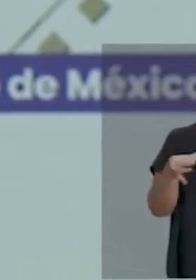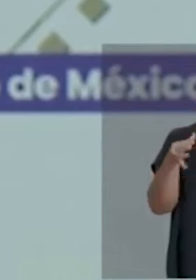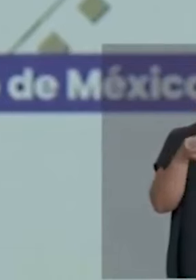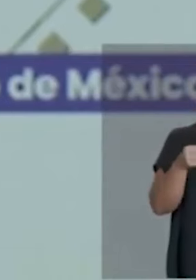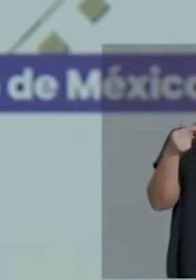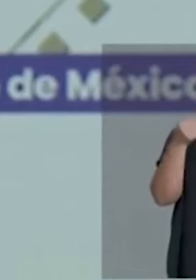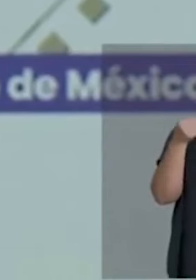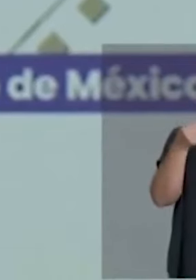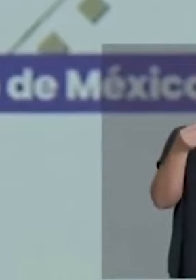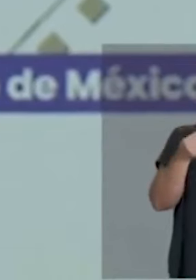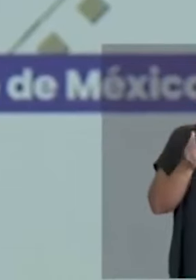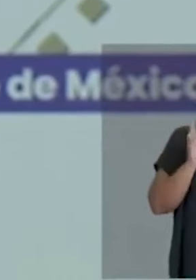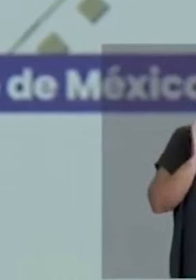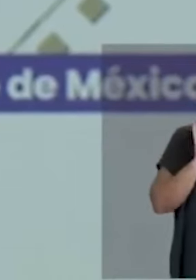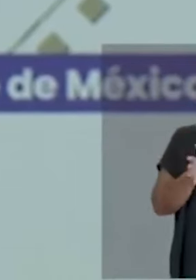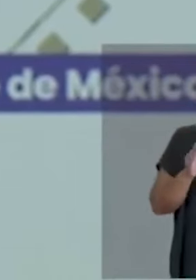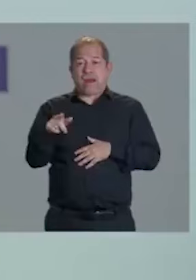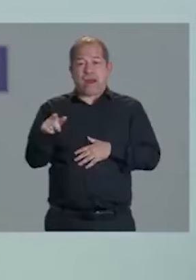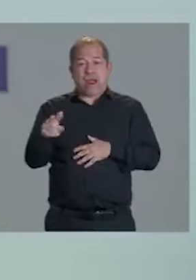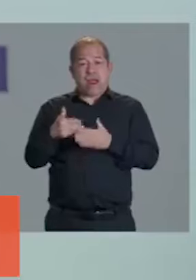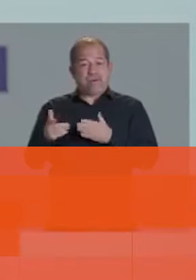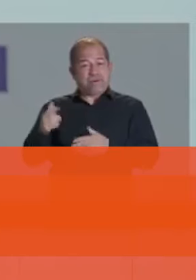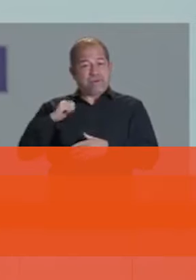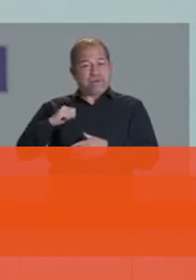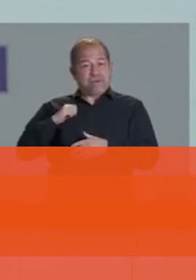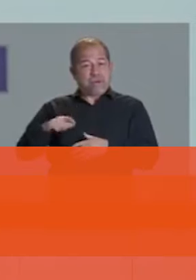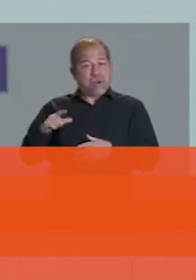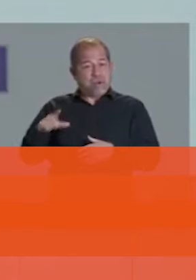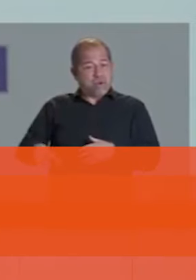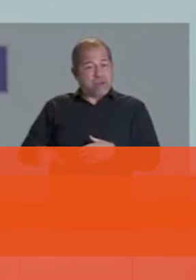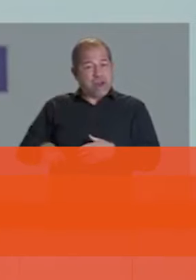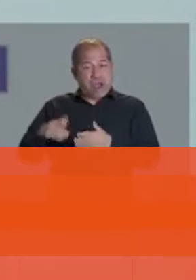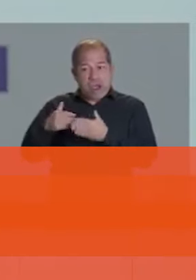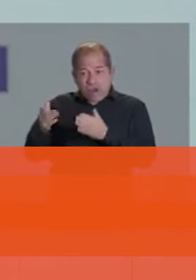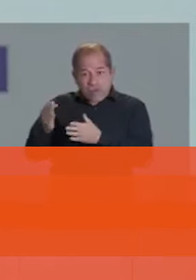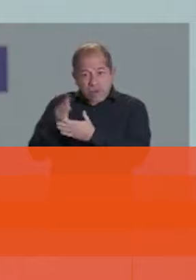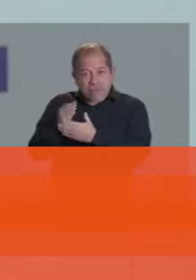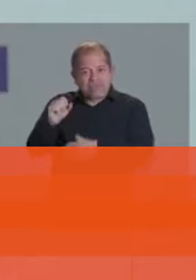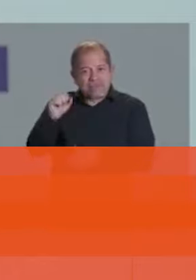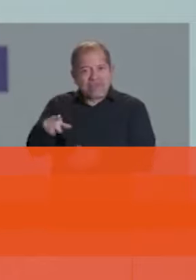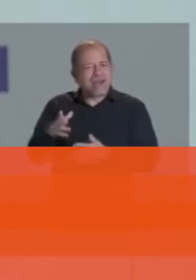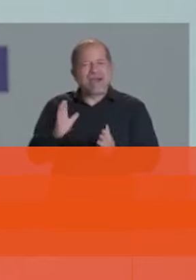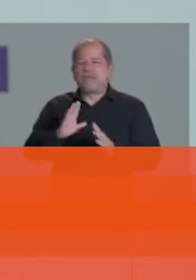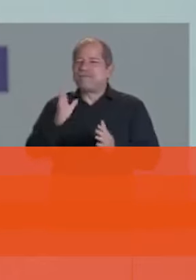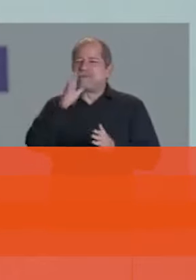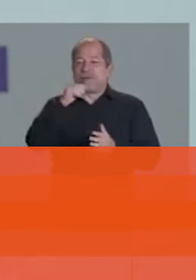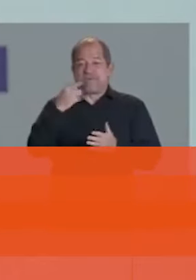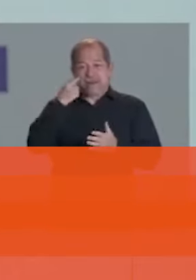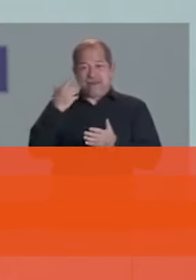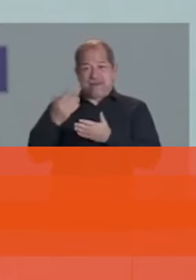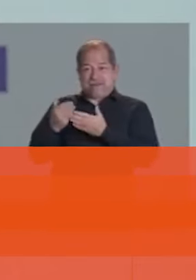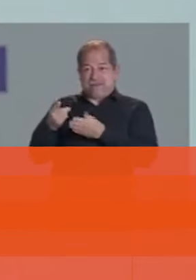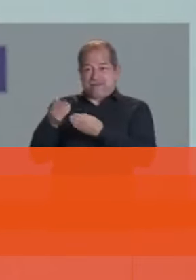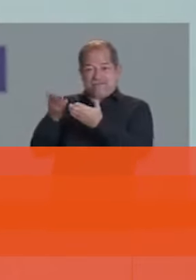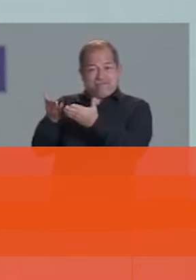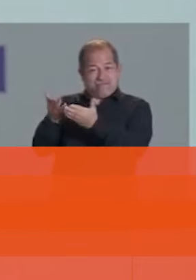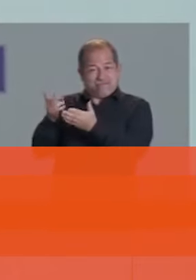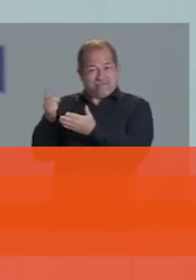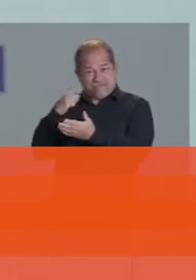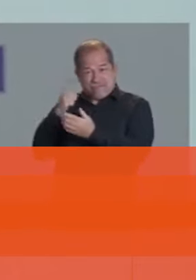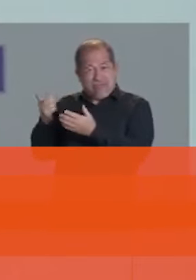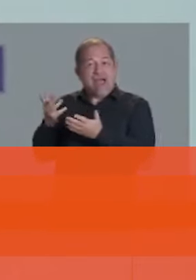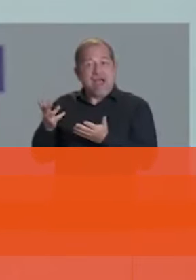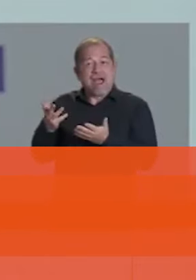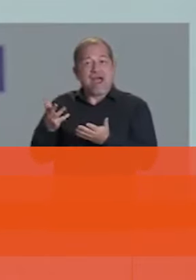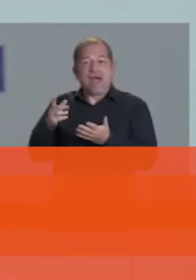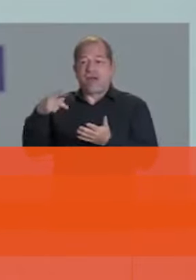uso político de una tragedia. Este es el daño que le hicieron al manglar Tajamar durante los gobiernos de Peña Nieto y